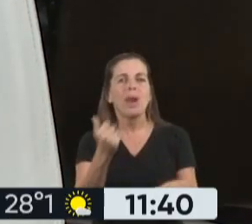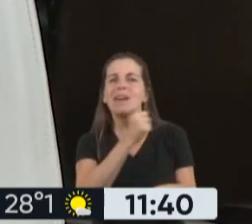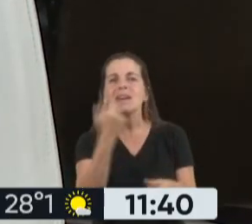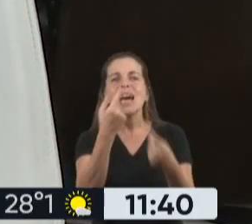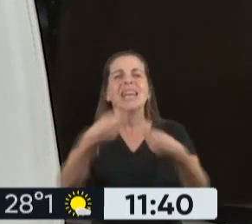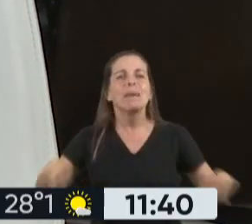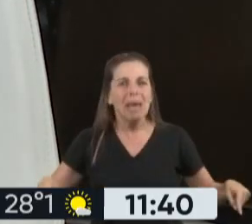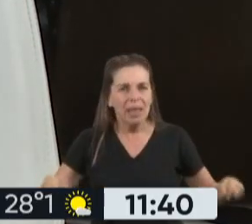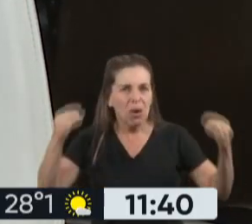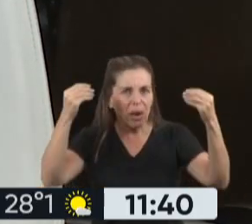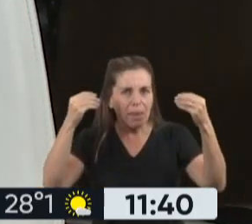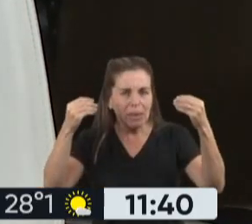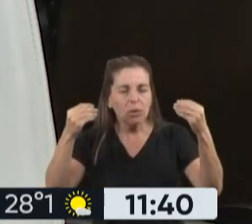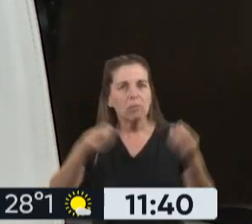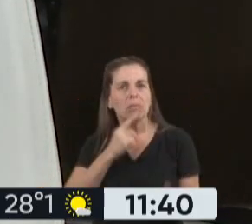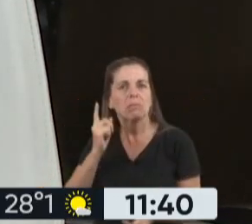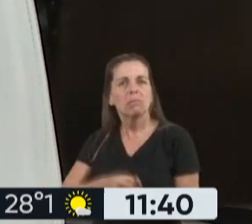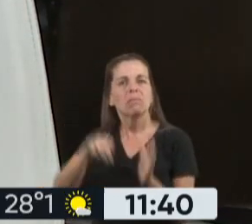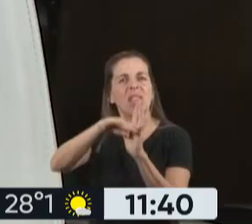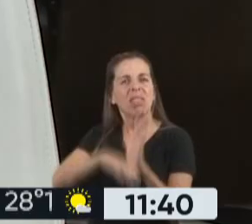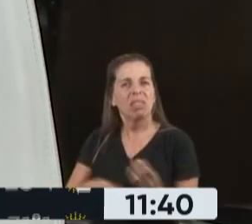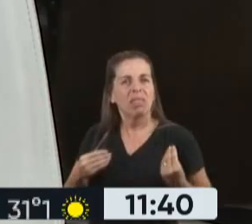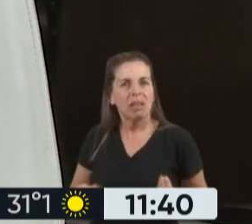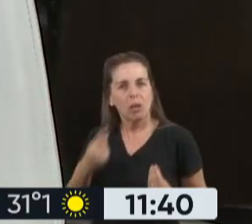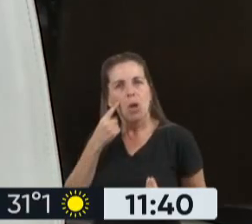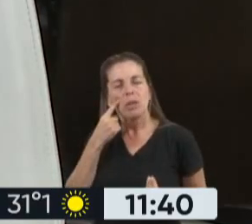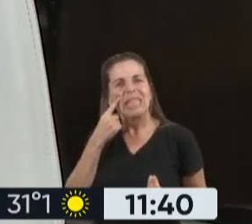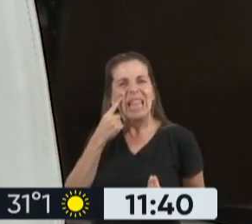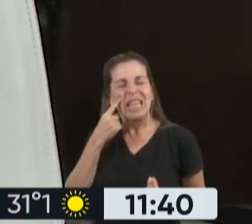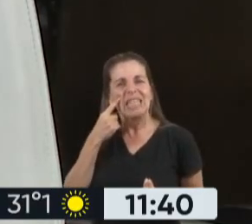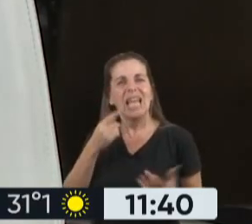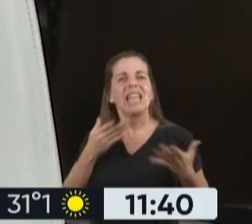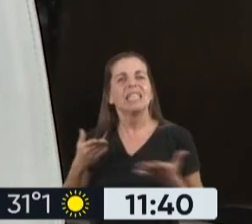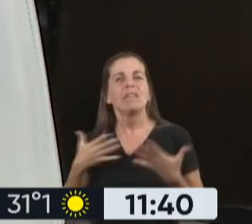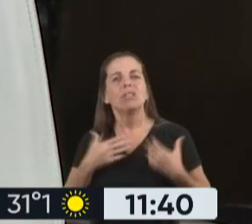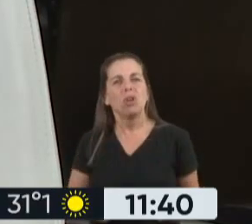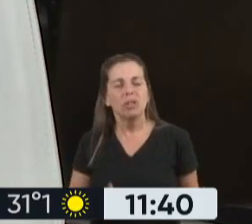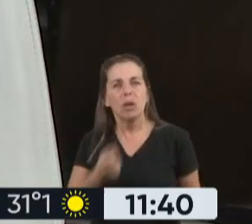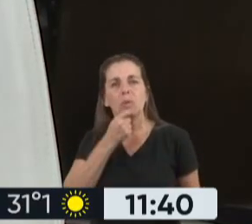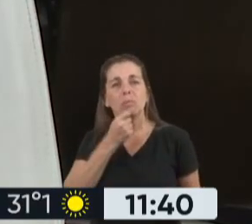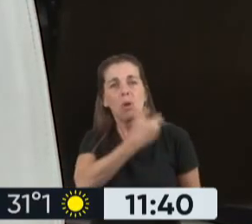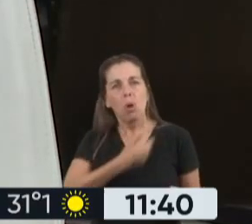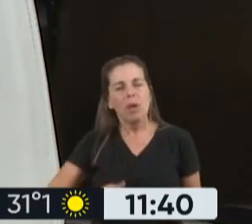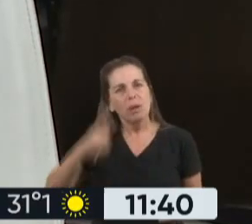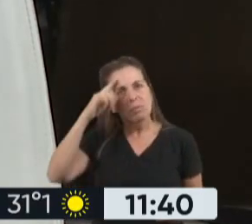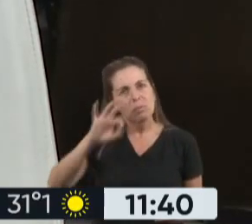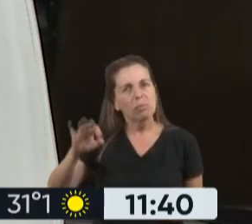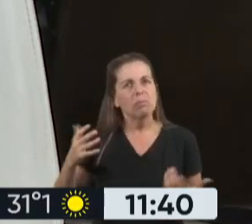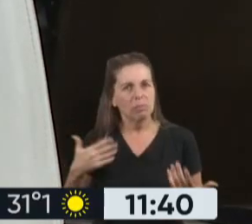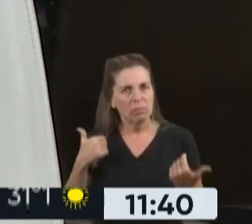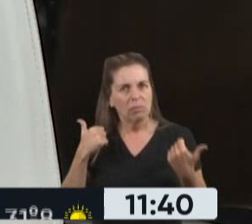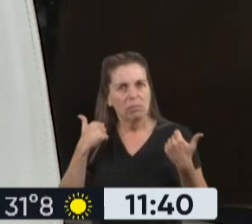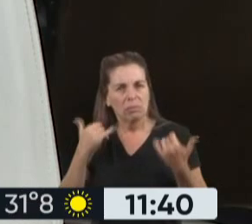esta resolución de la Superintendencia de Servicios de Salud, si piensan reconsiderarla o si van